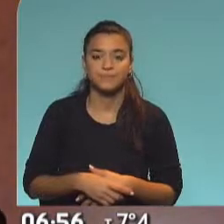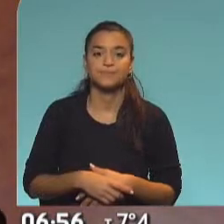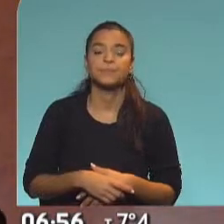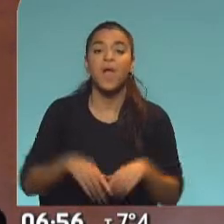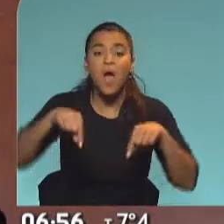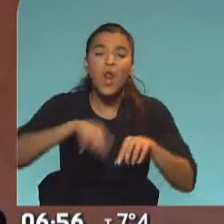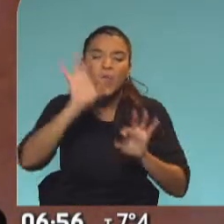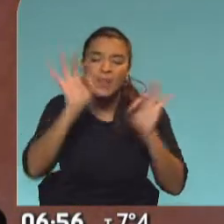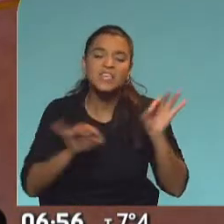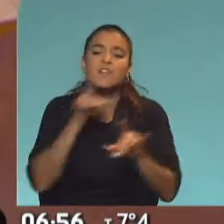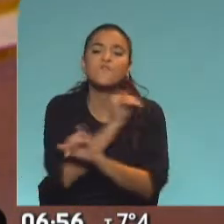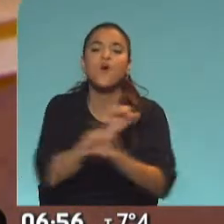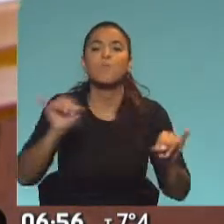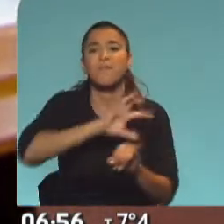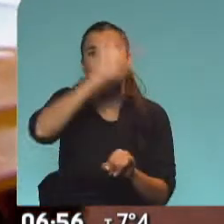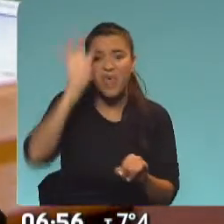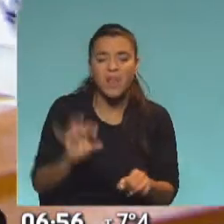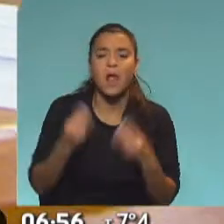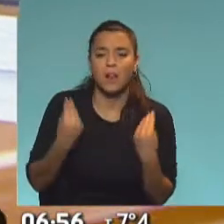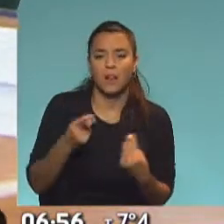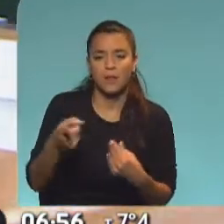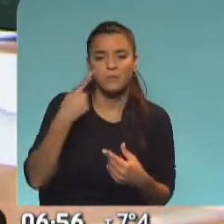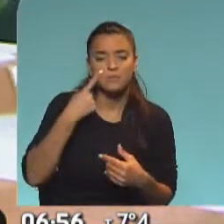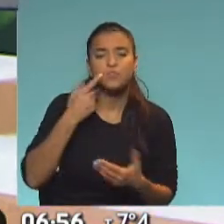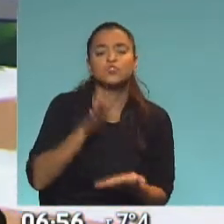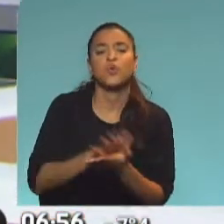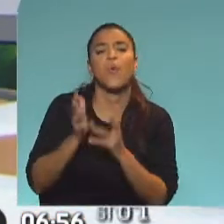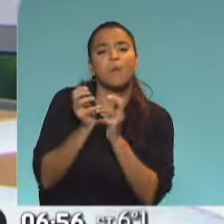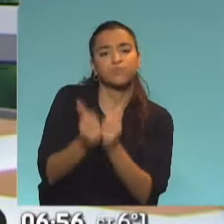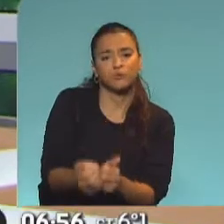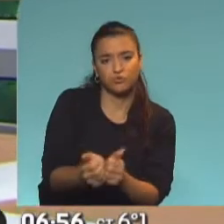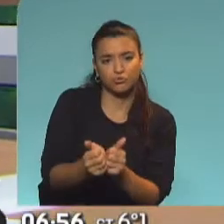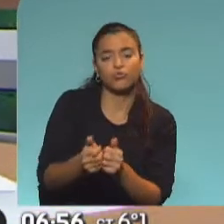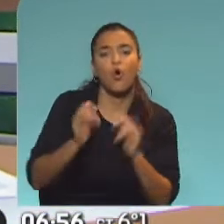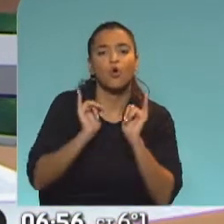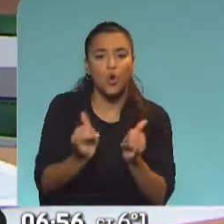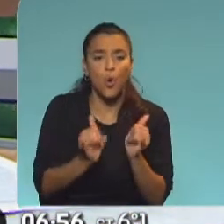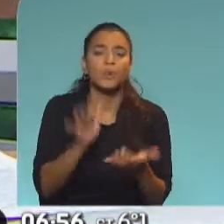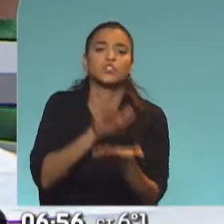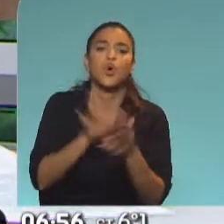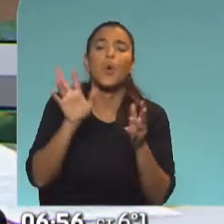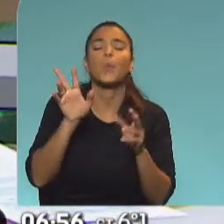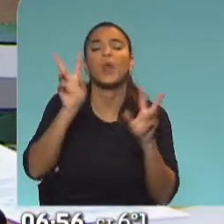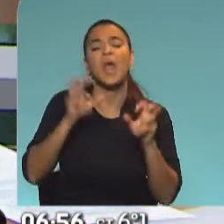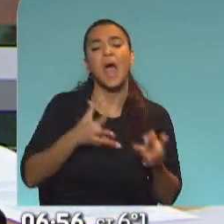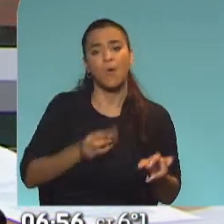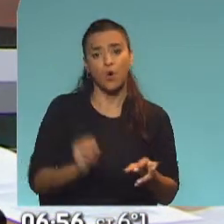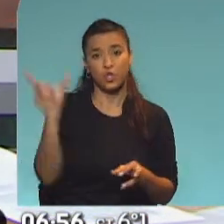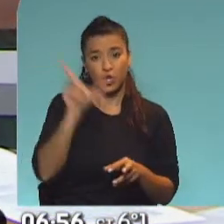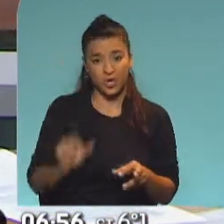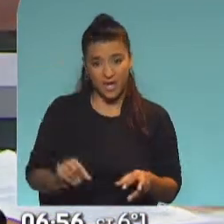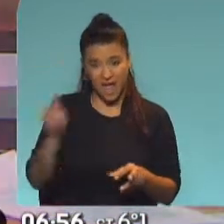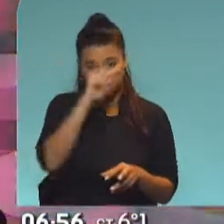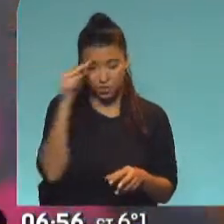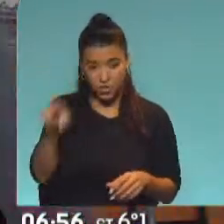Ya mismo damos los detalles de un informe federal que se acaba de conocer sobre el aval entre los jóvenes del aborto. Esto es a nivel nacional. Se